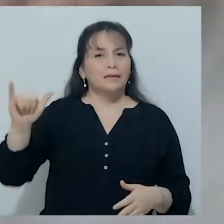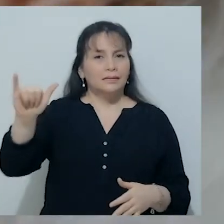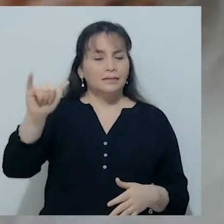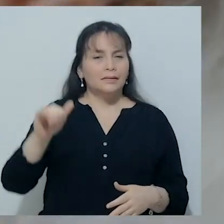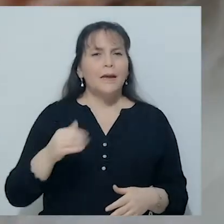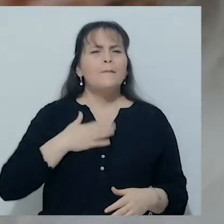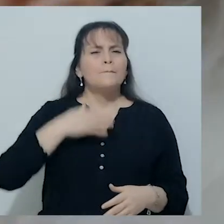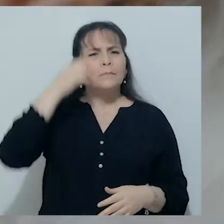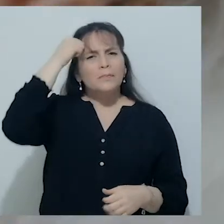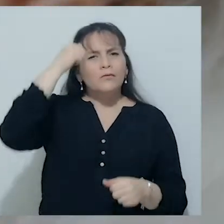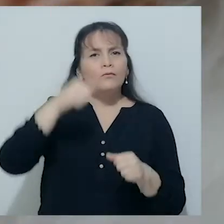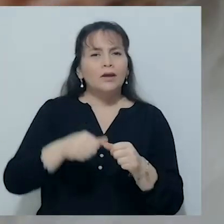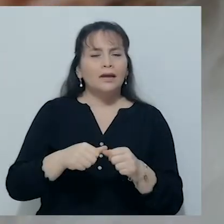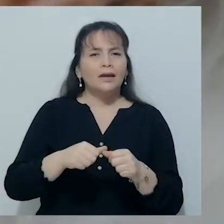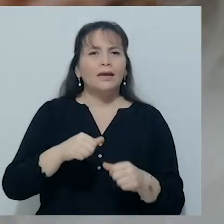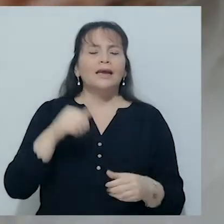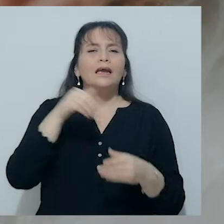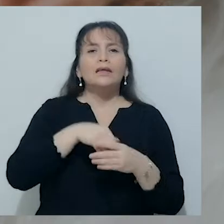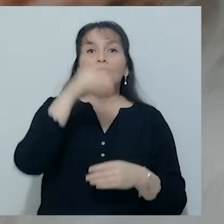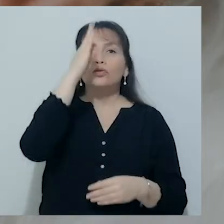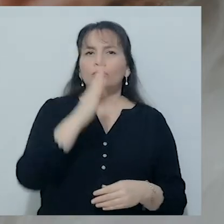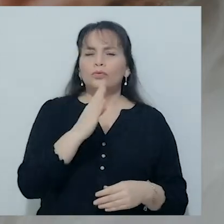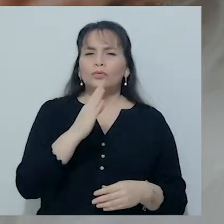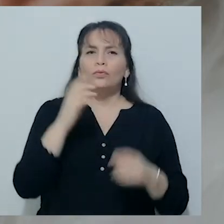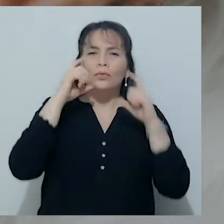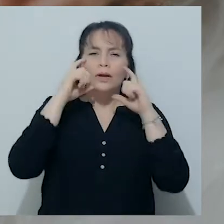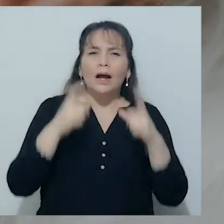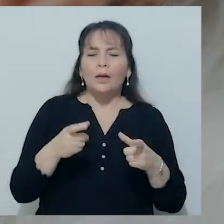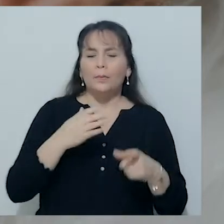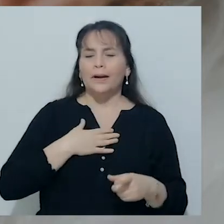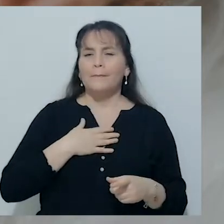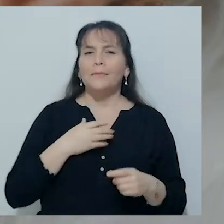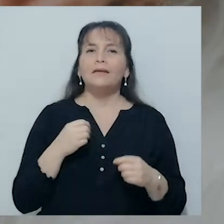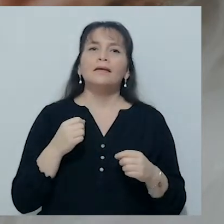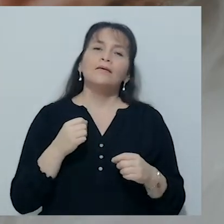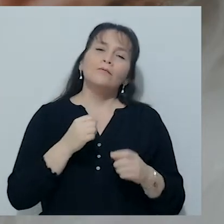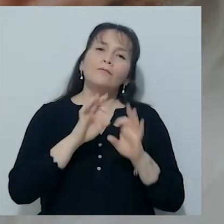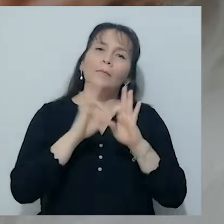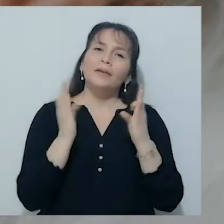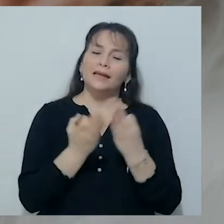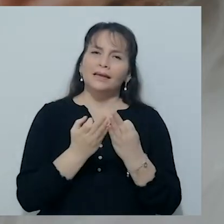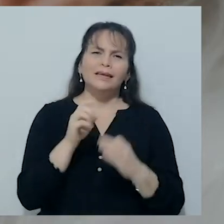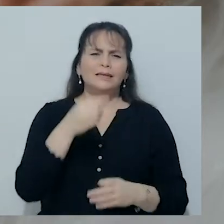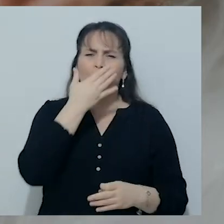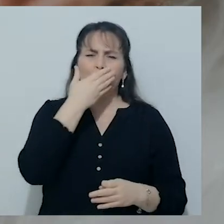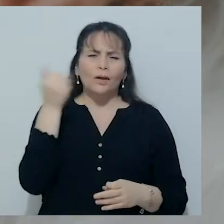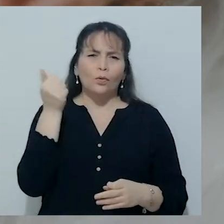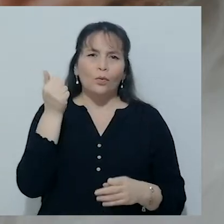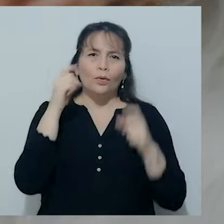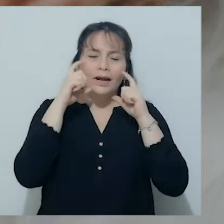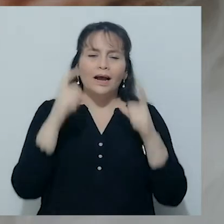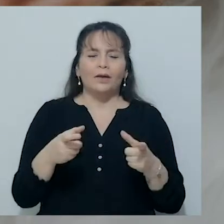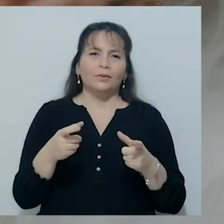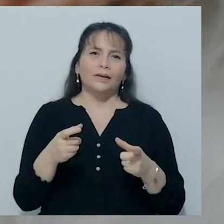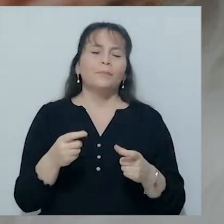en Dios, un legado para mi familia. Y por supuesto, esta es la mejor herencia que nosotros